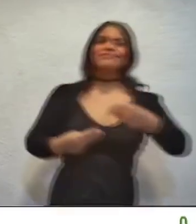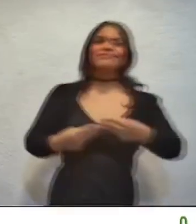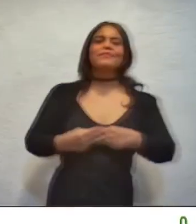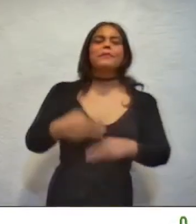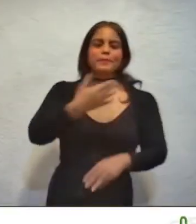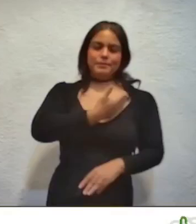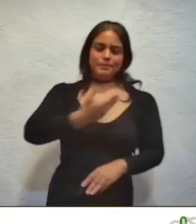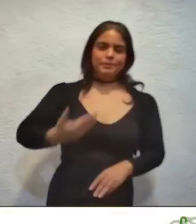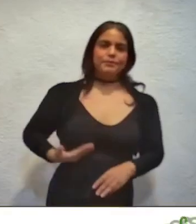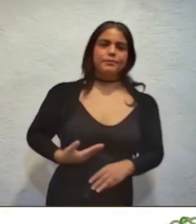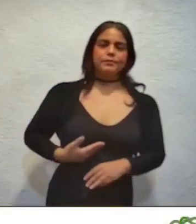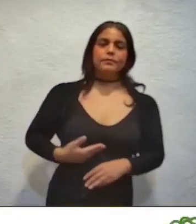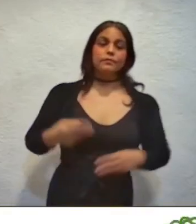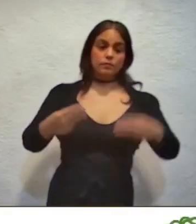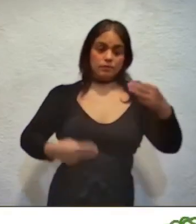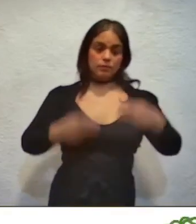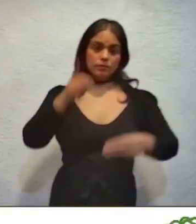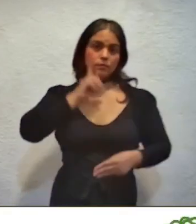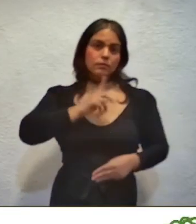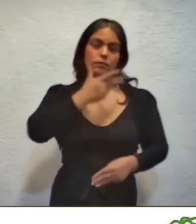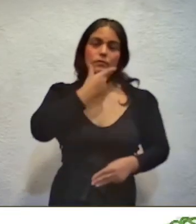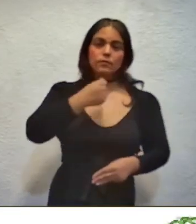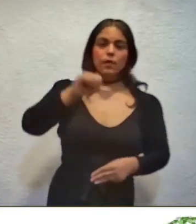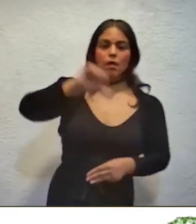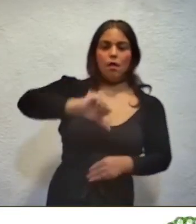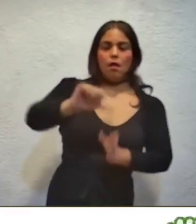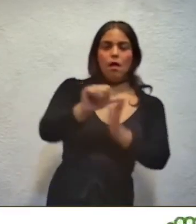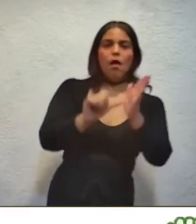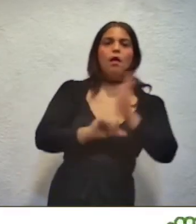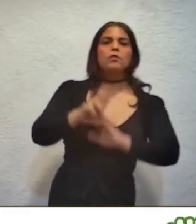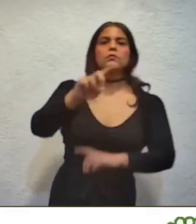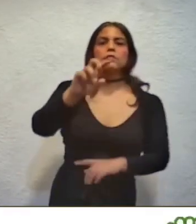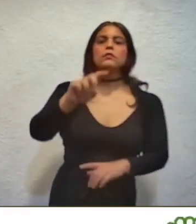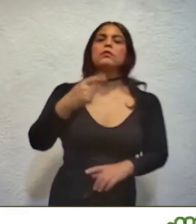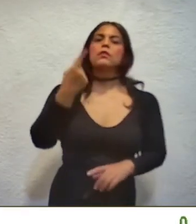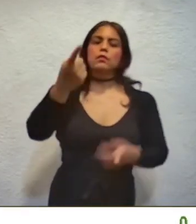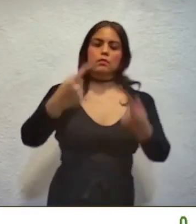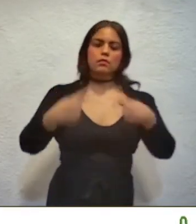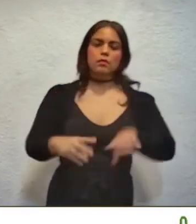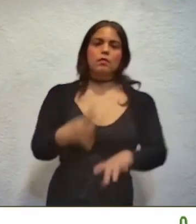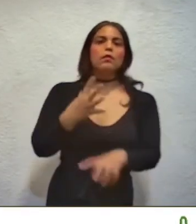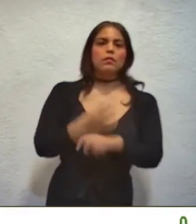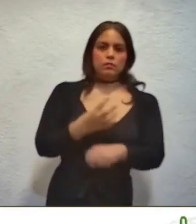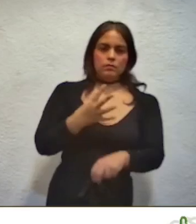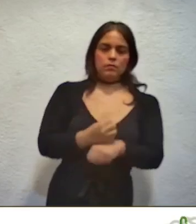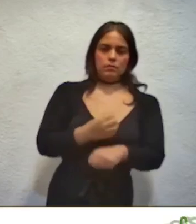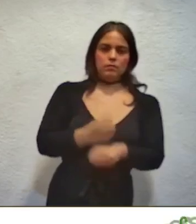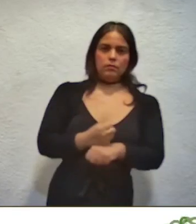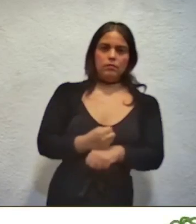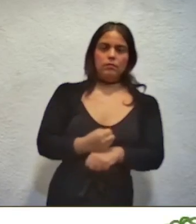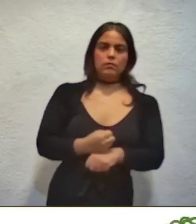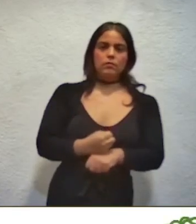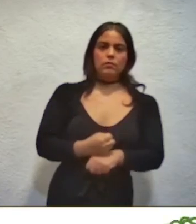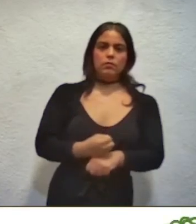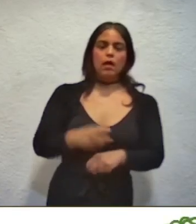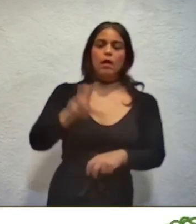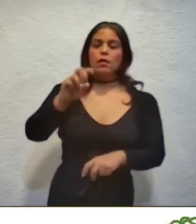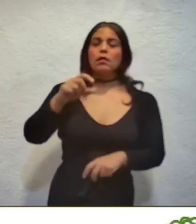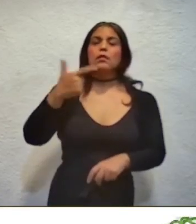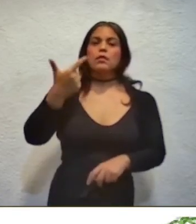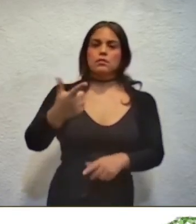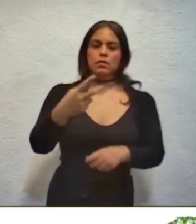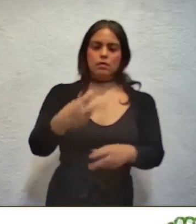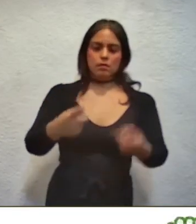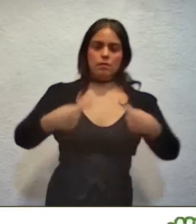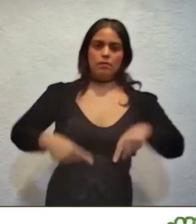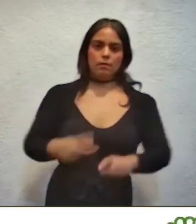general, magistrada, magistrados, en términos de los artículos 30, 31, fracción novena y 37, fracción segunda de la Ley Orgánica